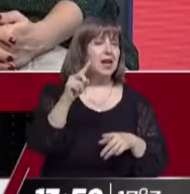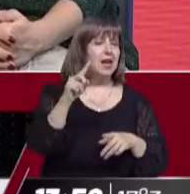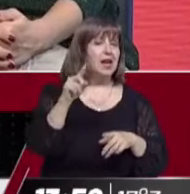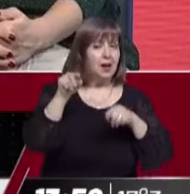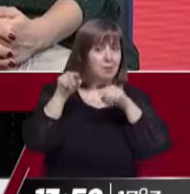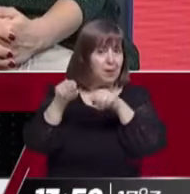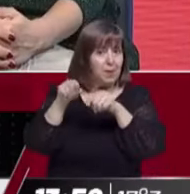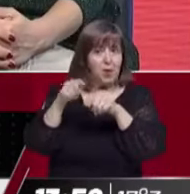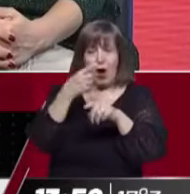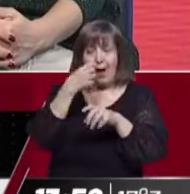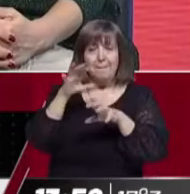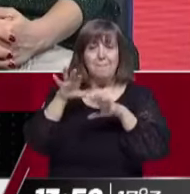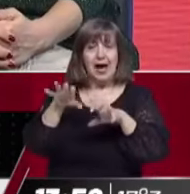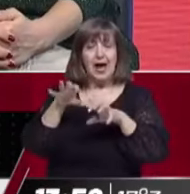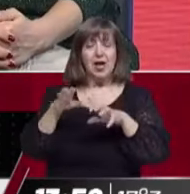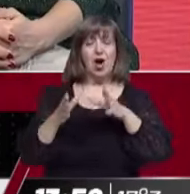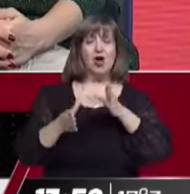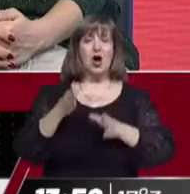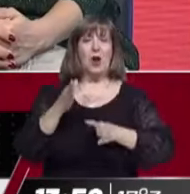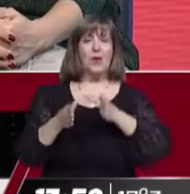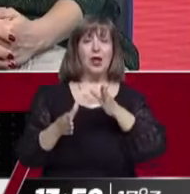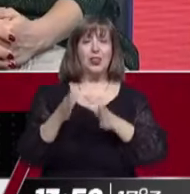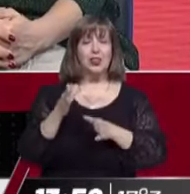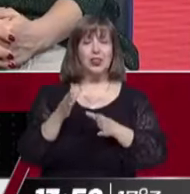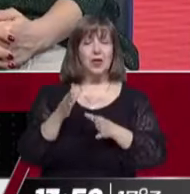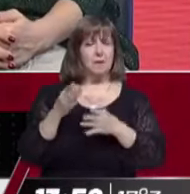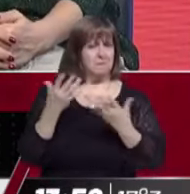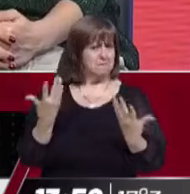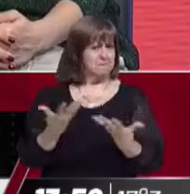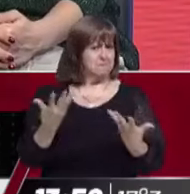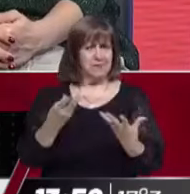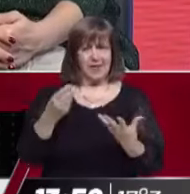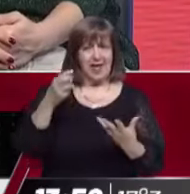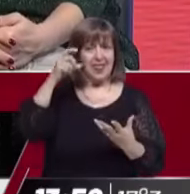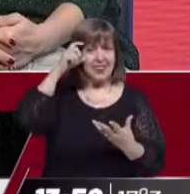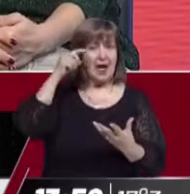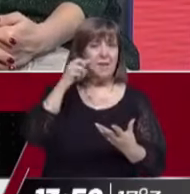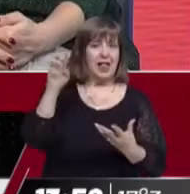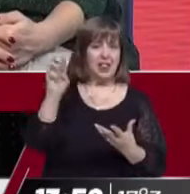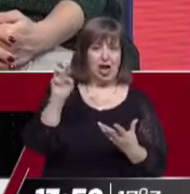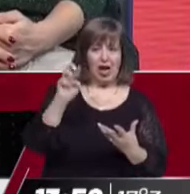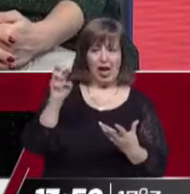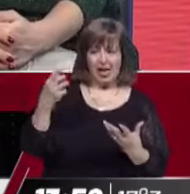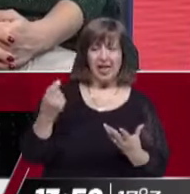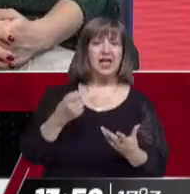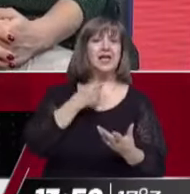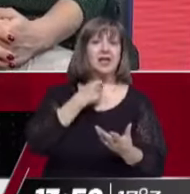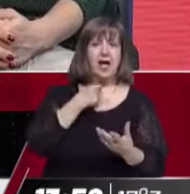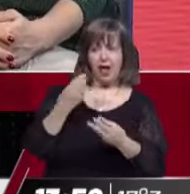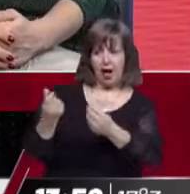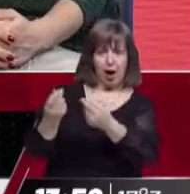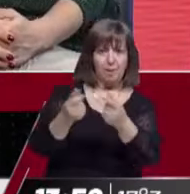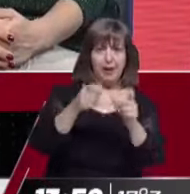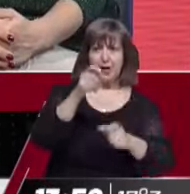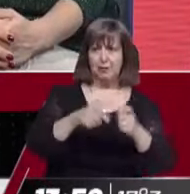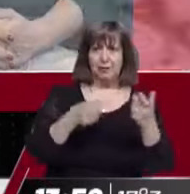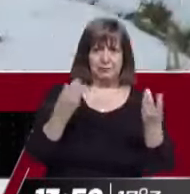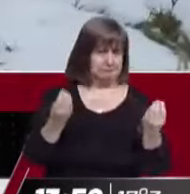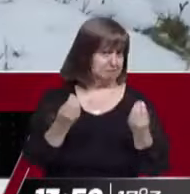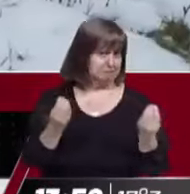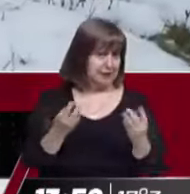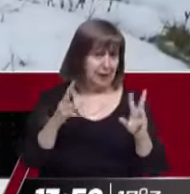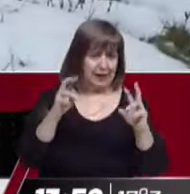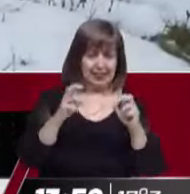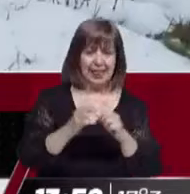eso es lo que... Sí, es mucha plata, pero también es un lujo que algunos se quieren dar, ¿no? Claro. Repasemos de qué